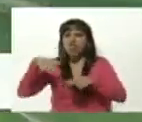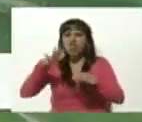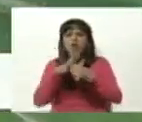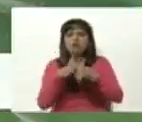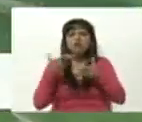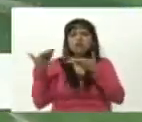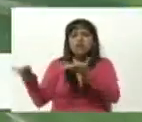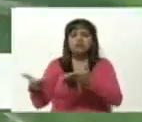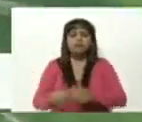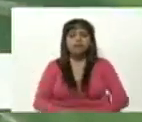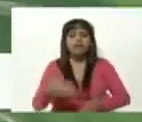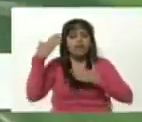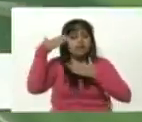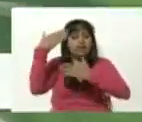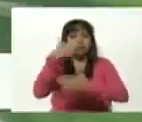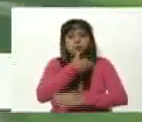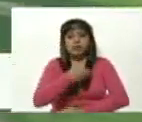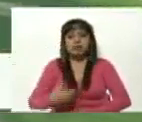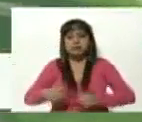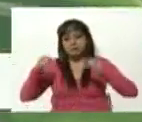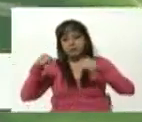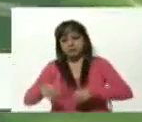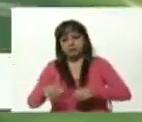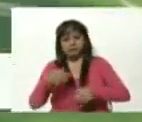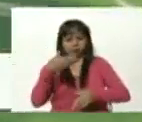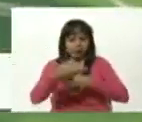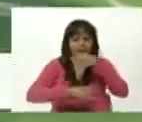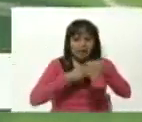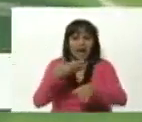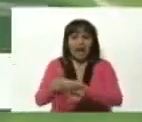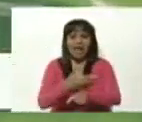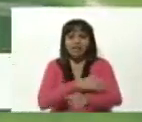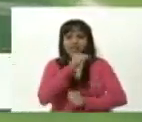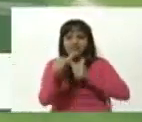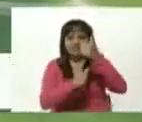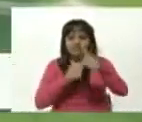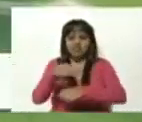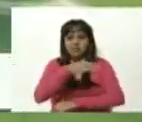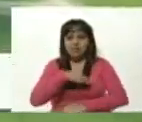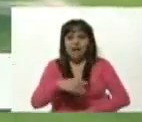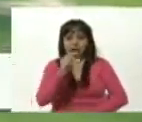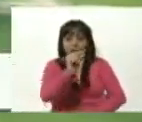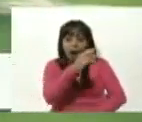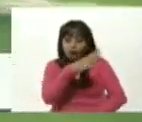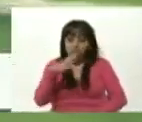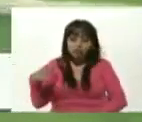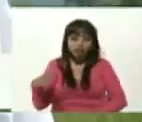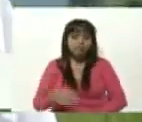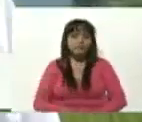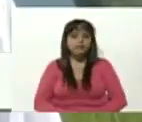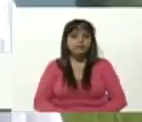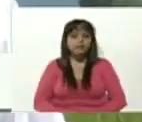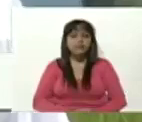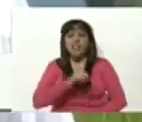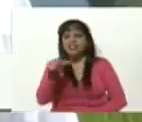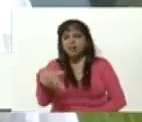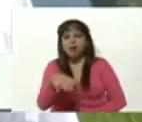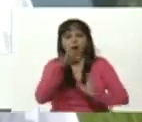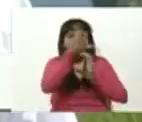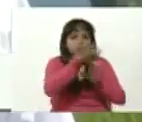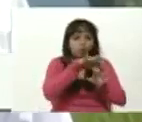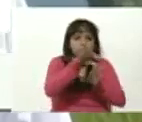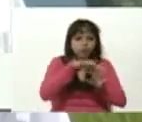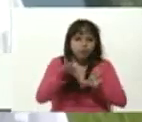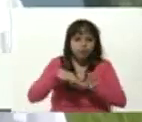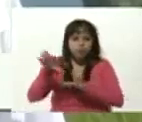rápidamente. Saludos, presidente. Sí, tal como lo comentaba el viceministro, este arroz, una vez que es cosechado,